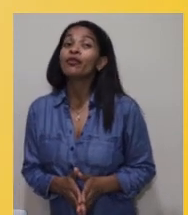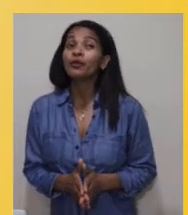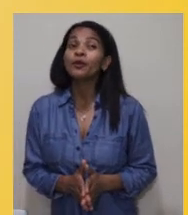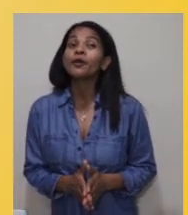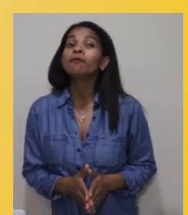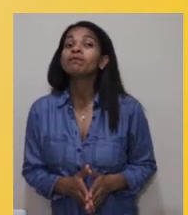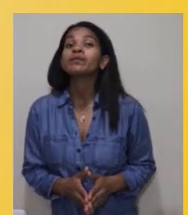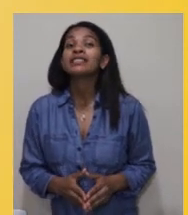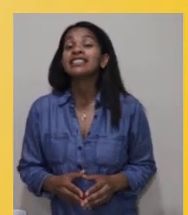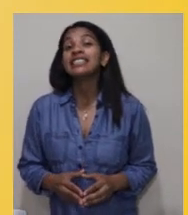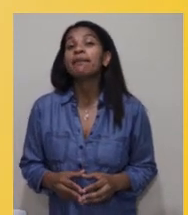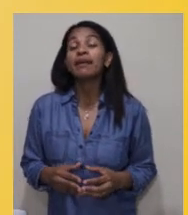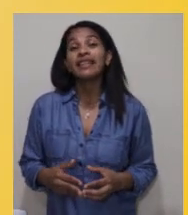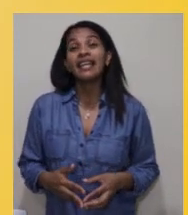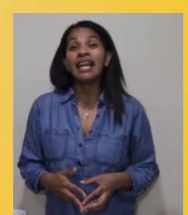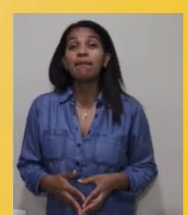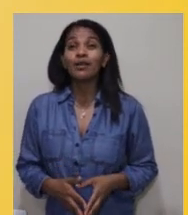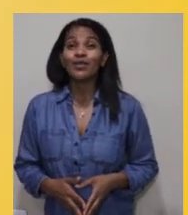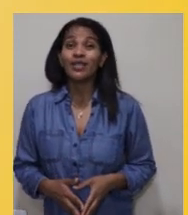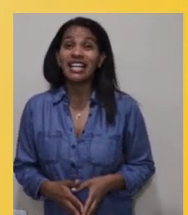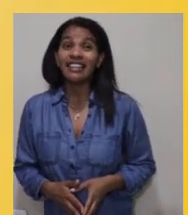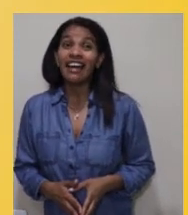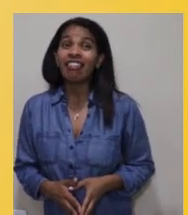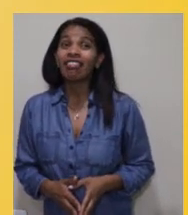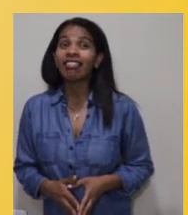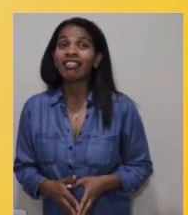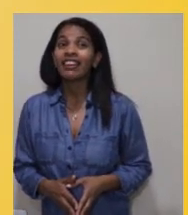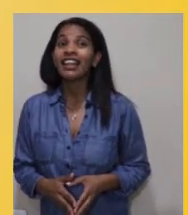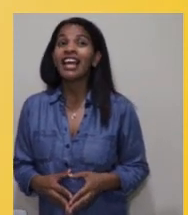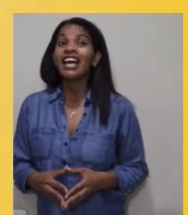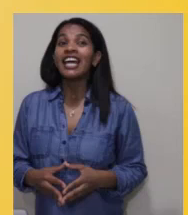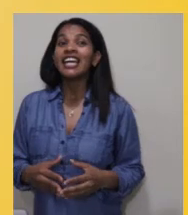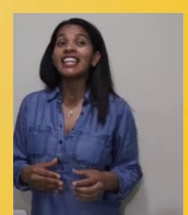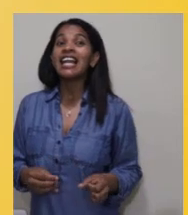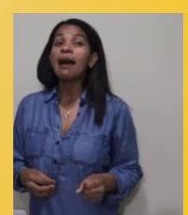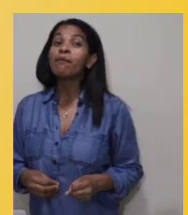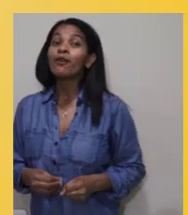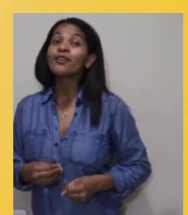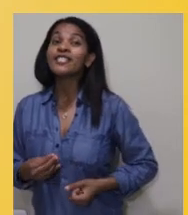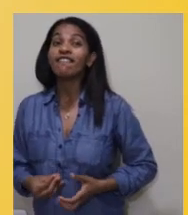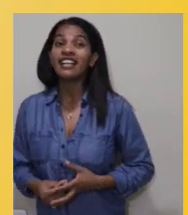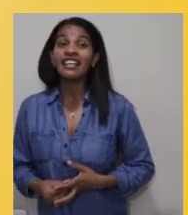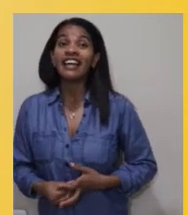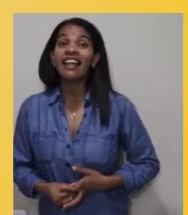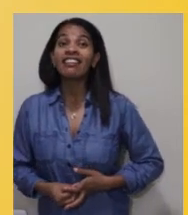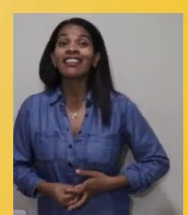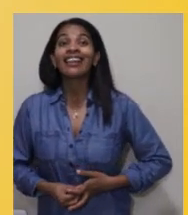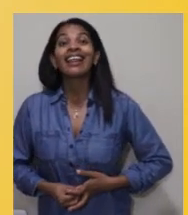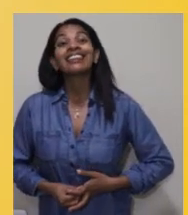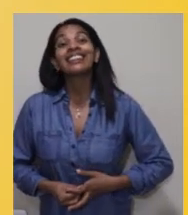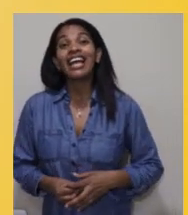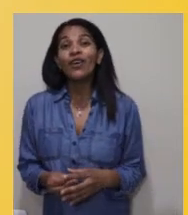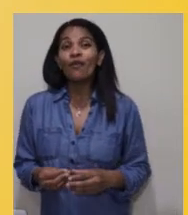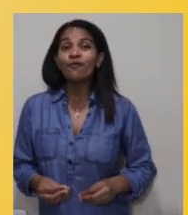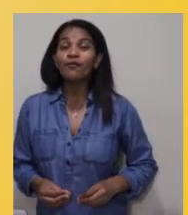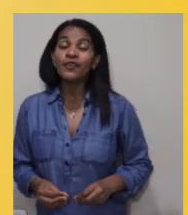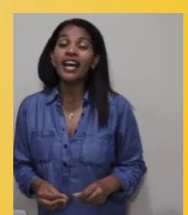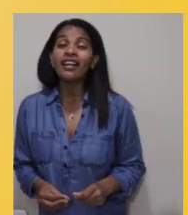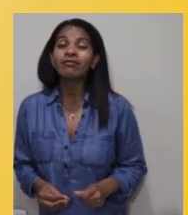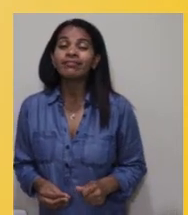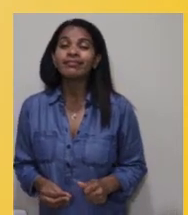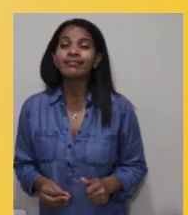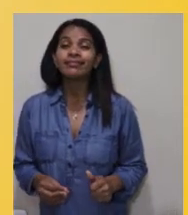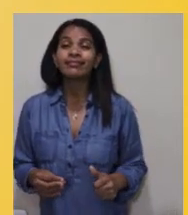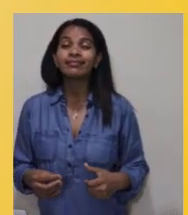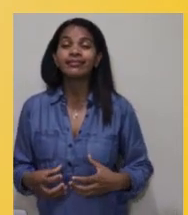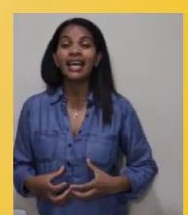idea del futuro depende de la personalidad y de la posibilidad de